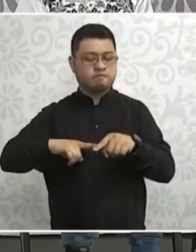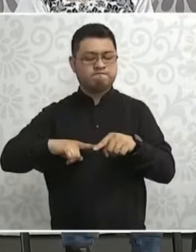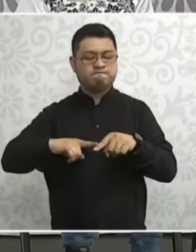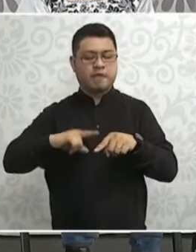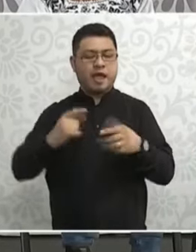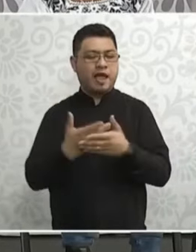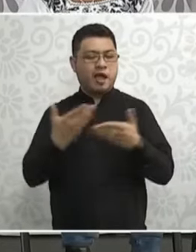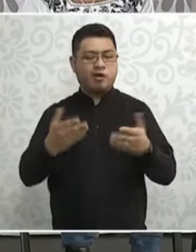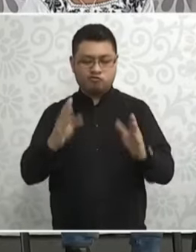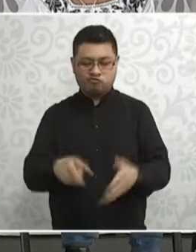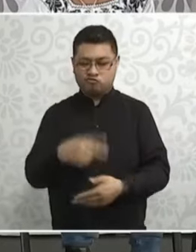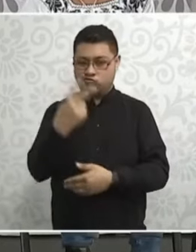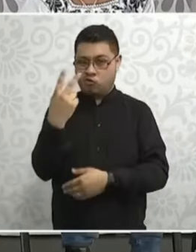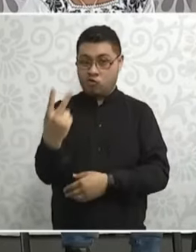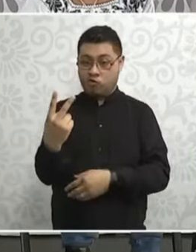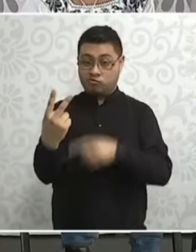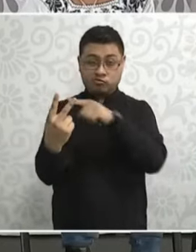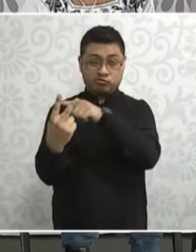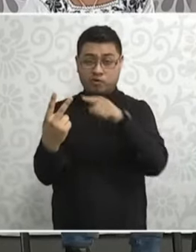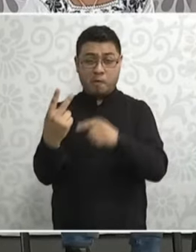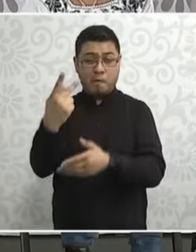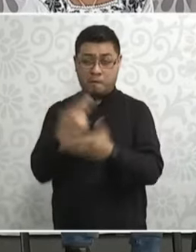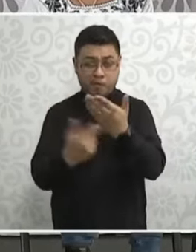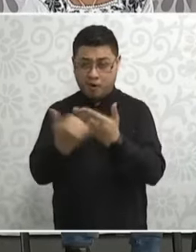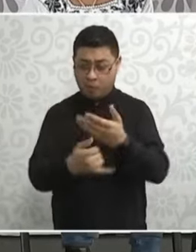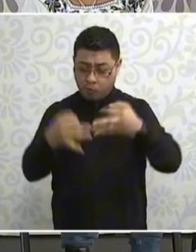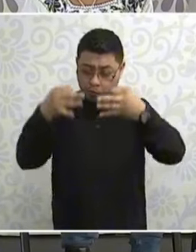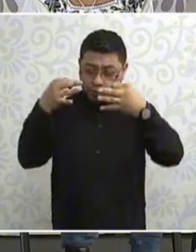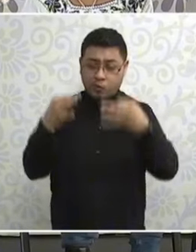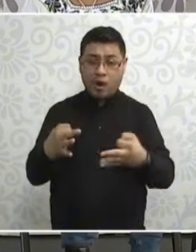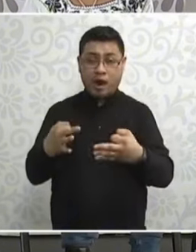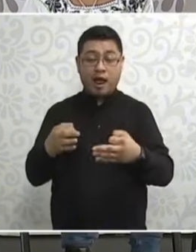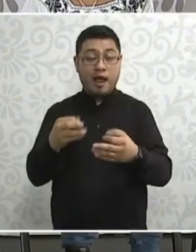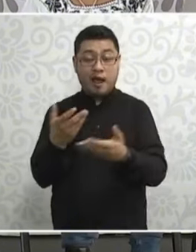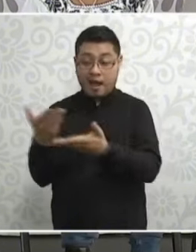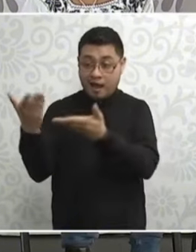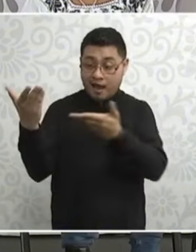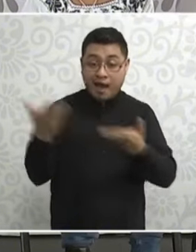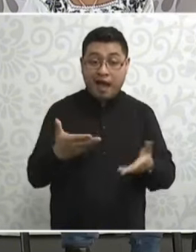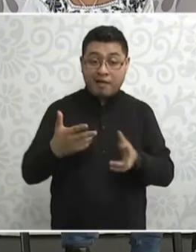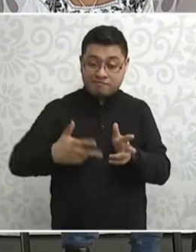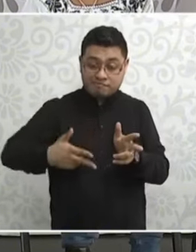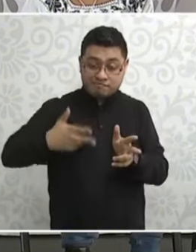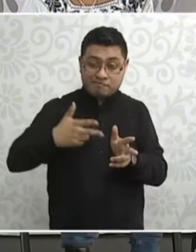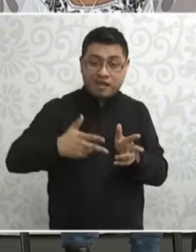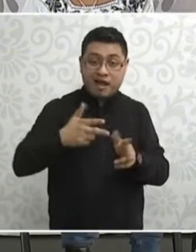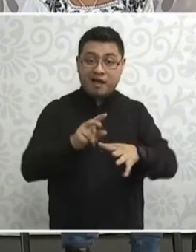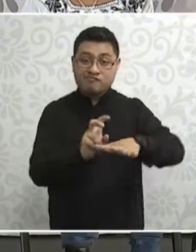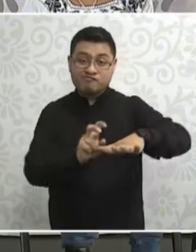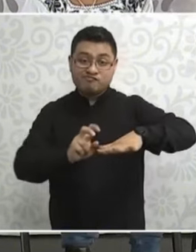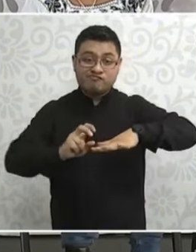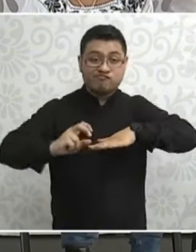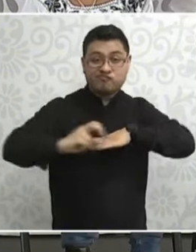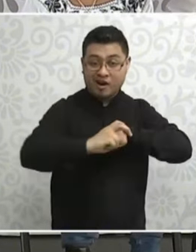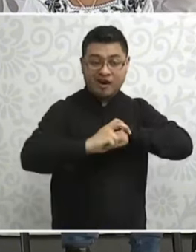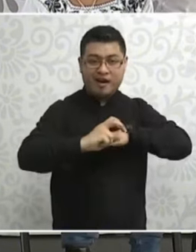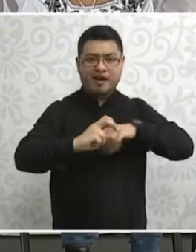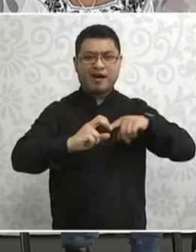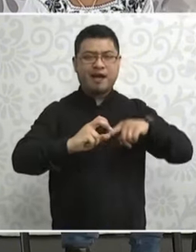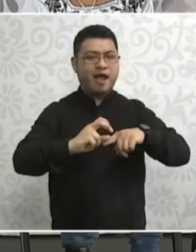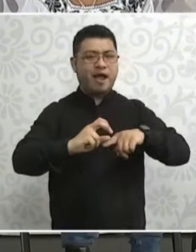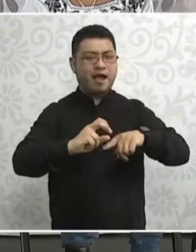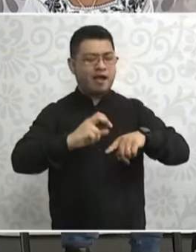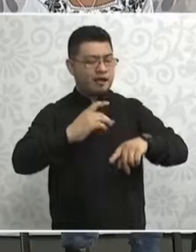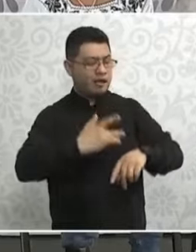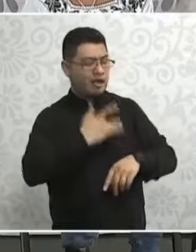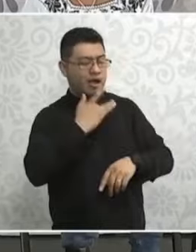Tren Maya y fue como una caricia al alma porque nos sentíamos un pueblo herido, olvidado. ¡Ay,